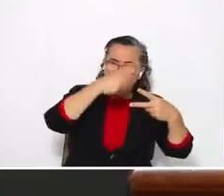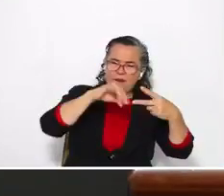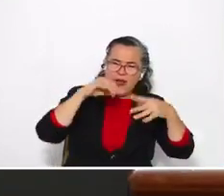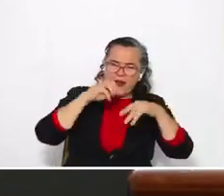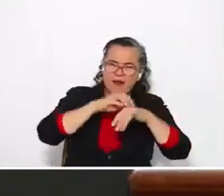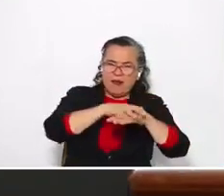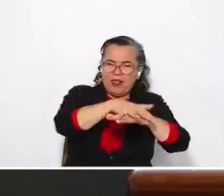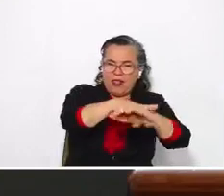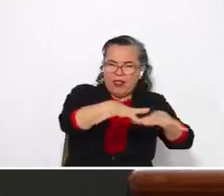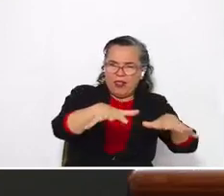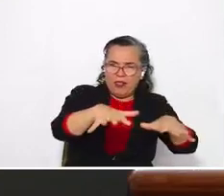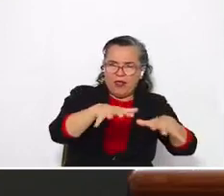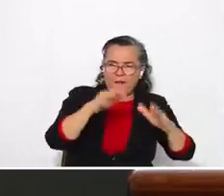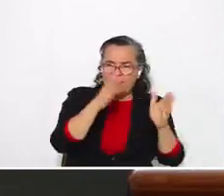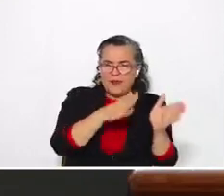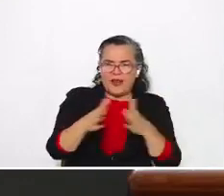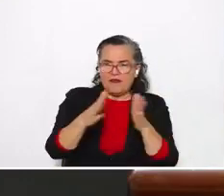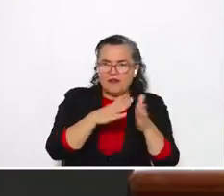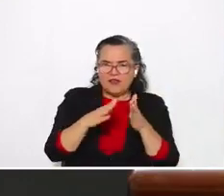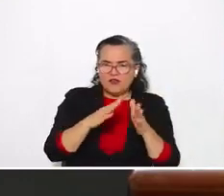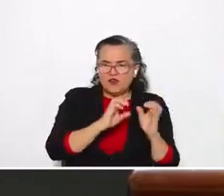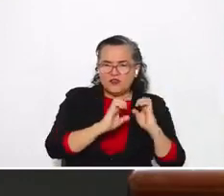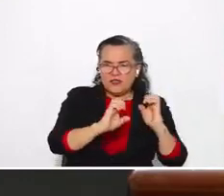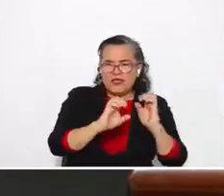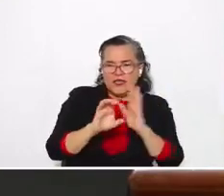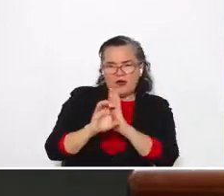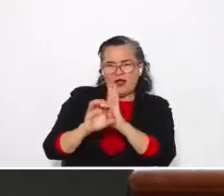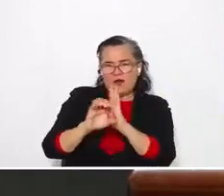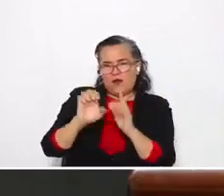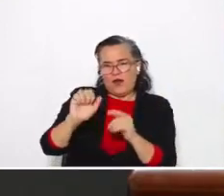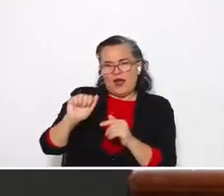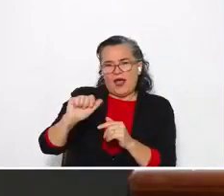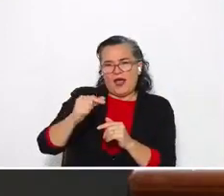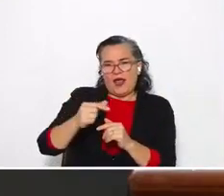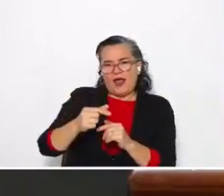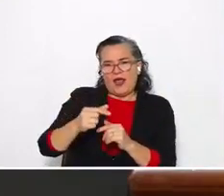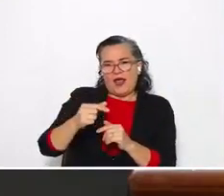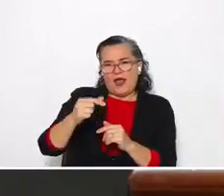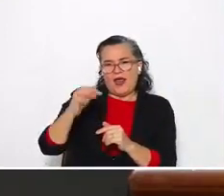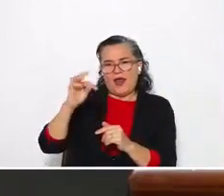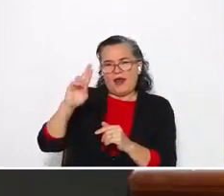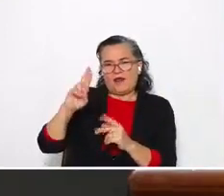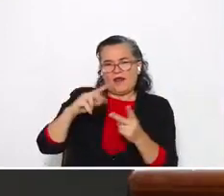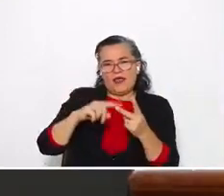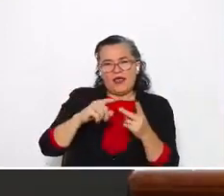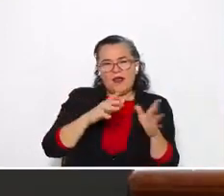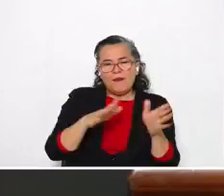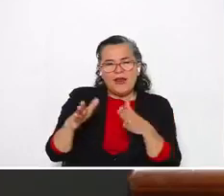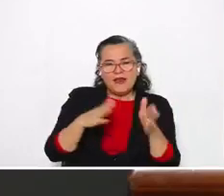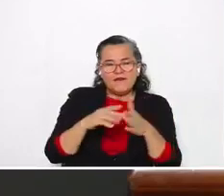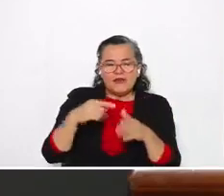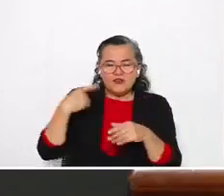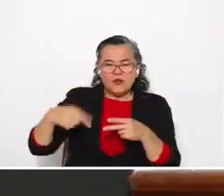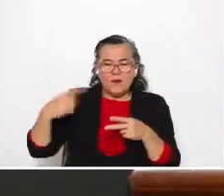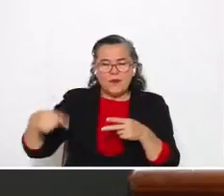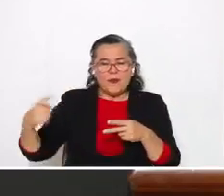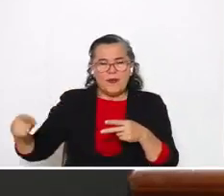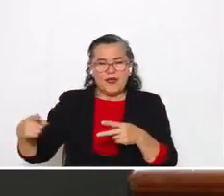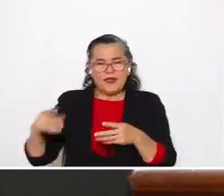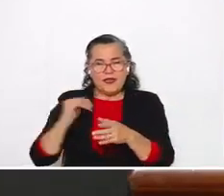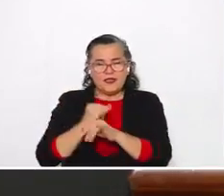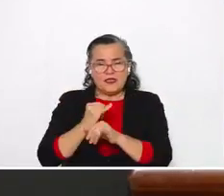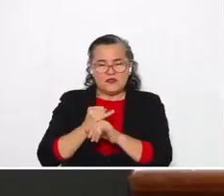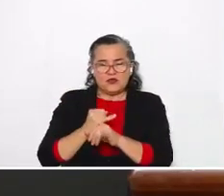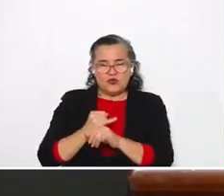planificación estratégica, como el ejemplo de la ERD, y la planificación periódica de la institución. La sostenibilidad no